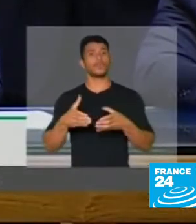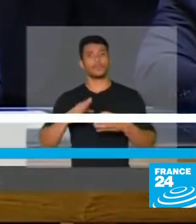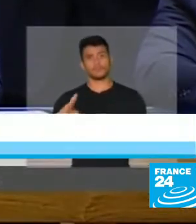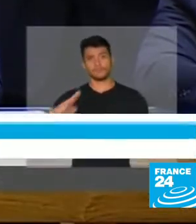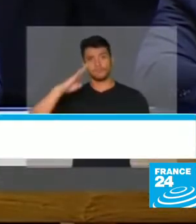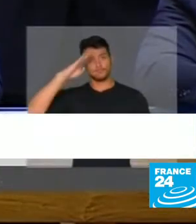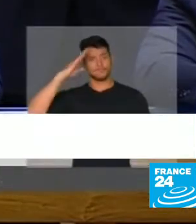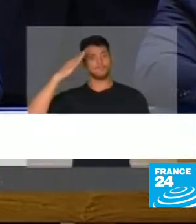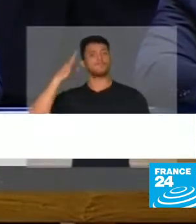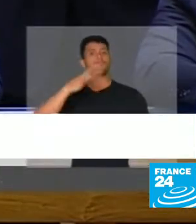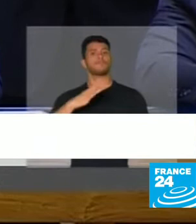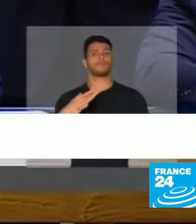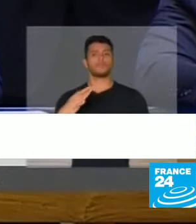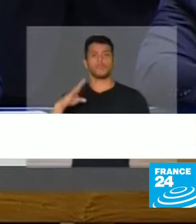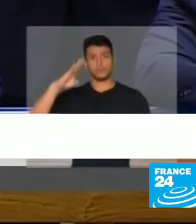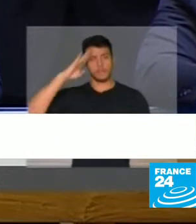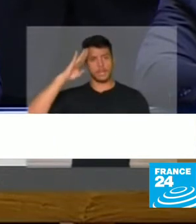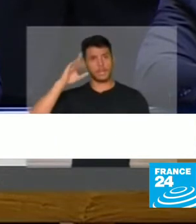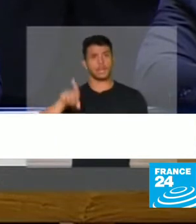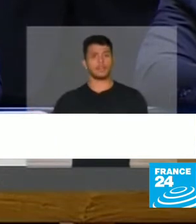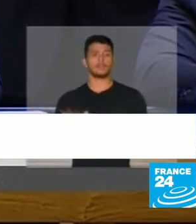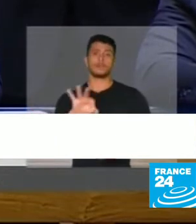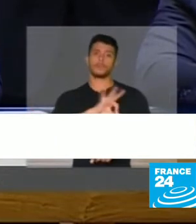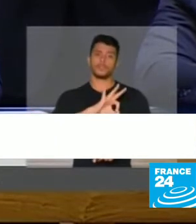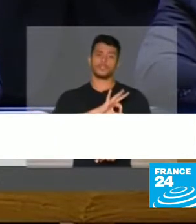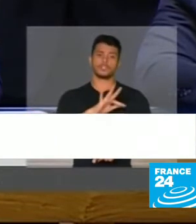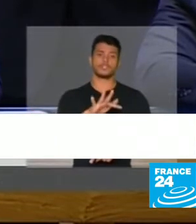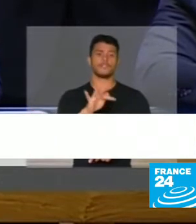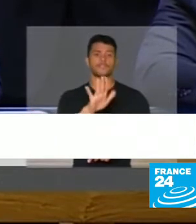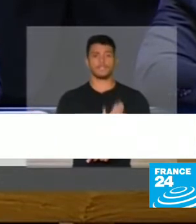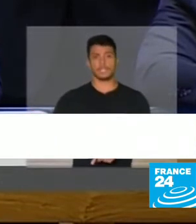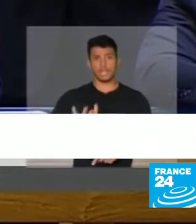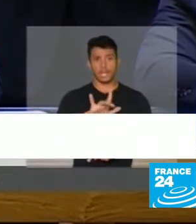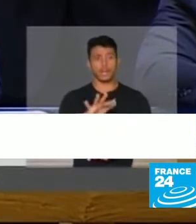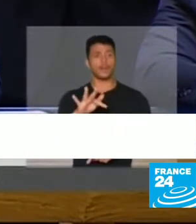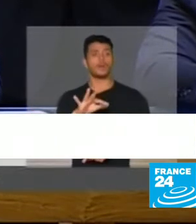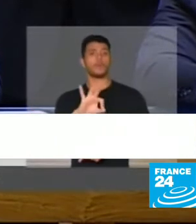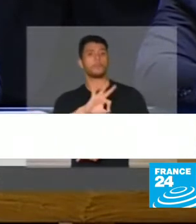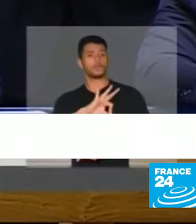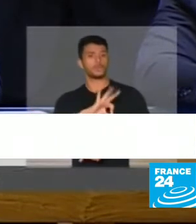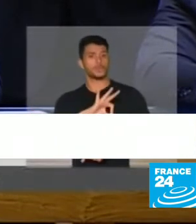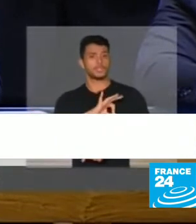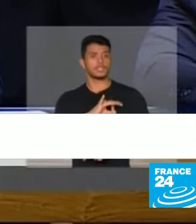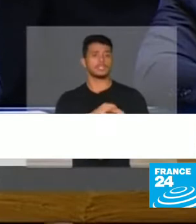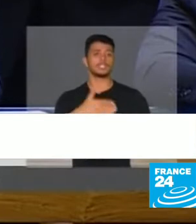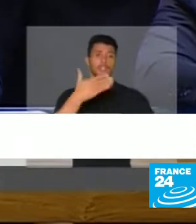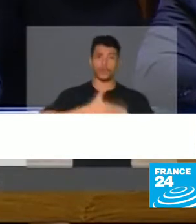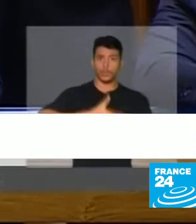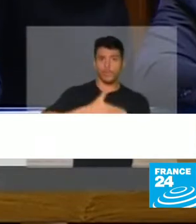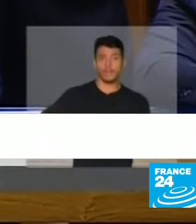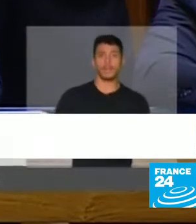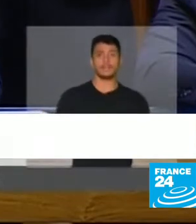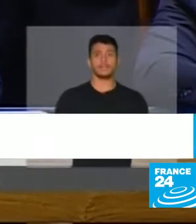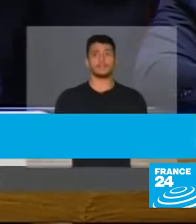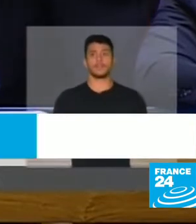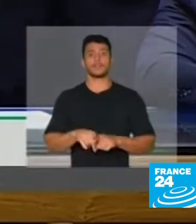Las Fuerzas Armadas, las Fuerzas Nacionales, la Policía Federal, la Policía de Carreteras son llamadas por el presidente de la República,